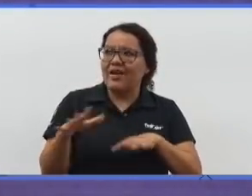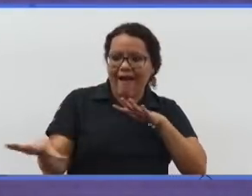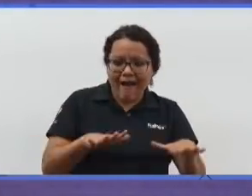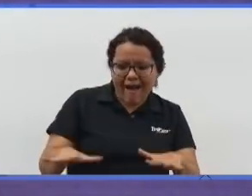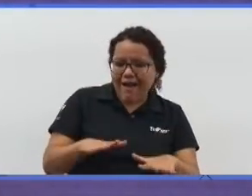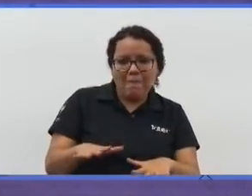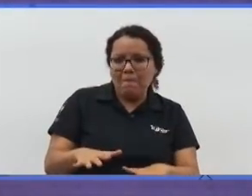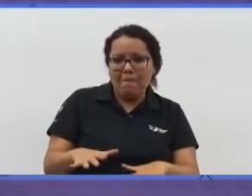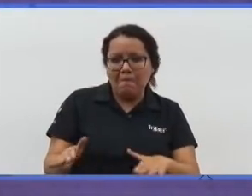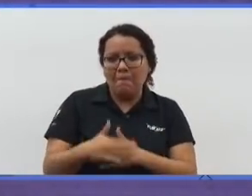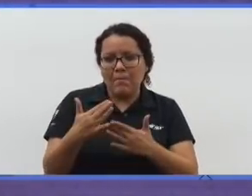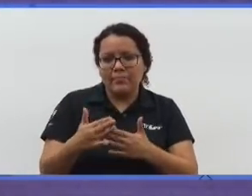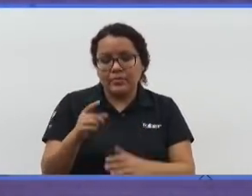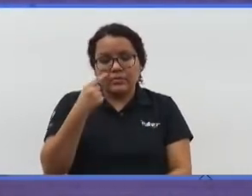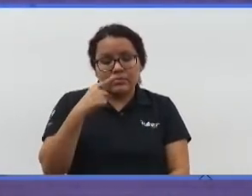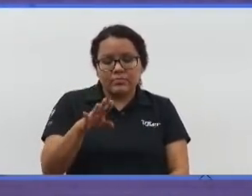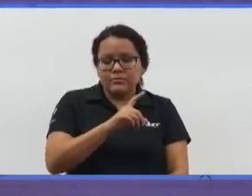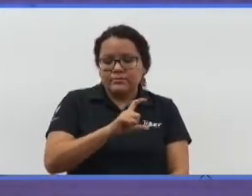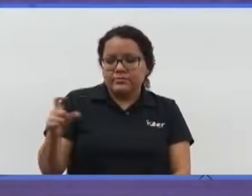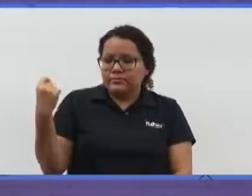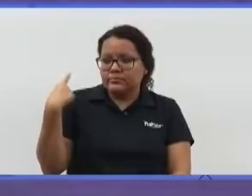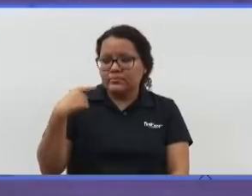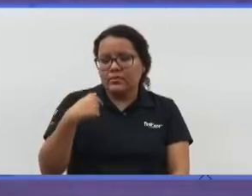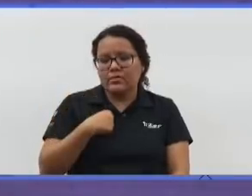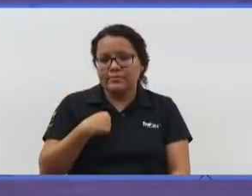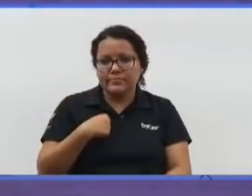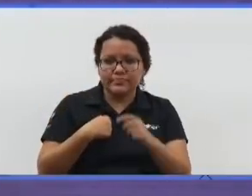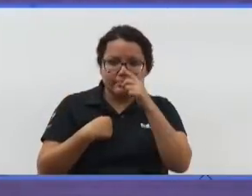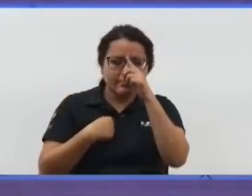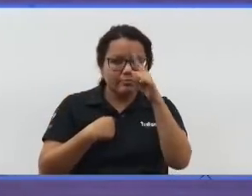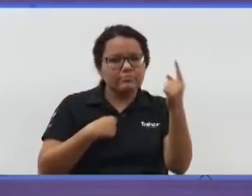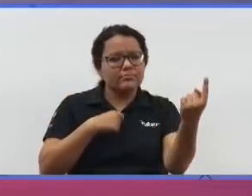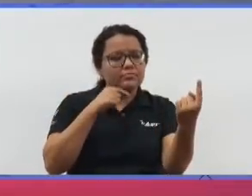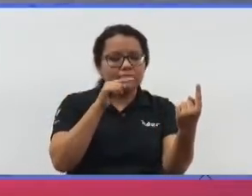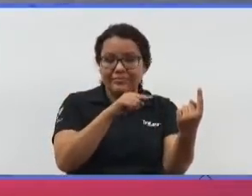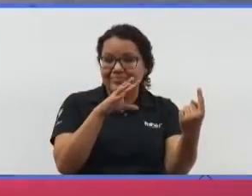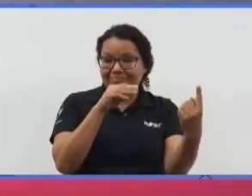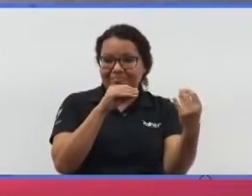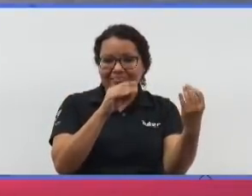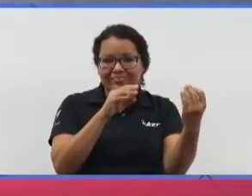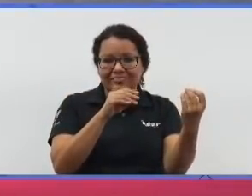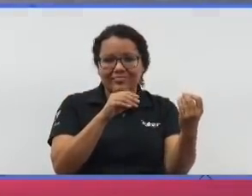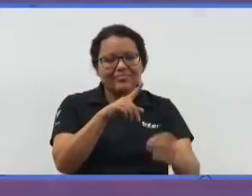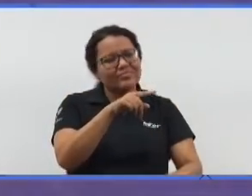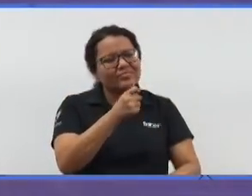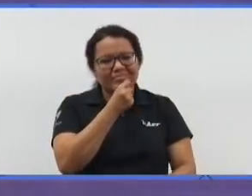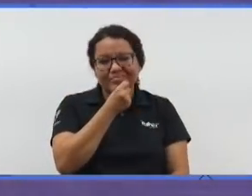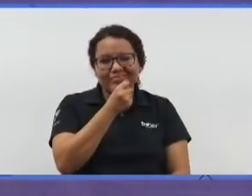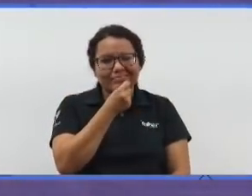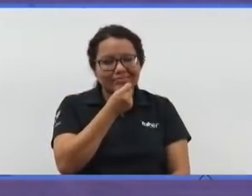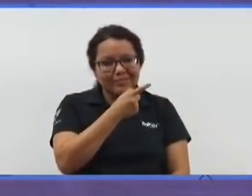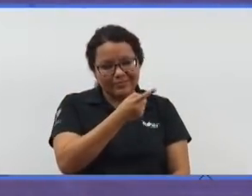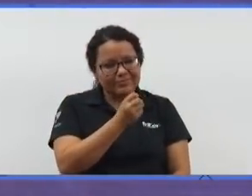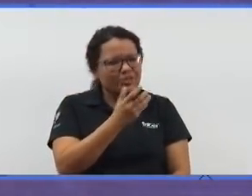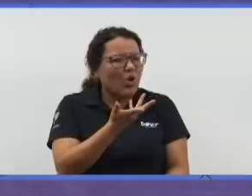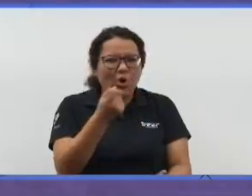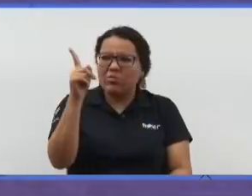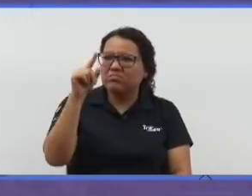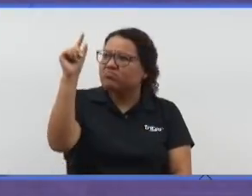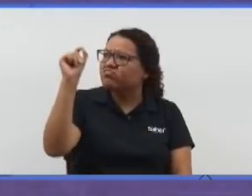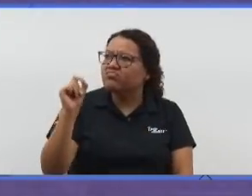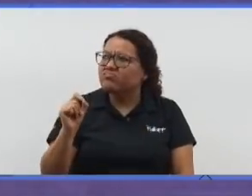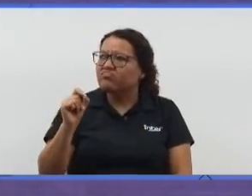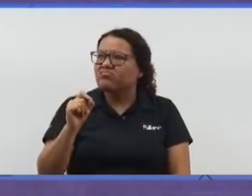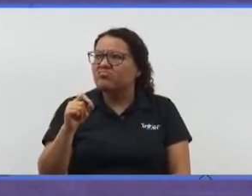esta semana amanecía hablando con los estructuristas y se lo mire y esto como década cuanto hay que apretarlo cómo funciona hablamos a la